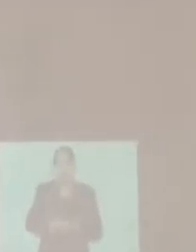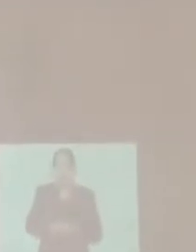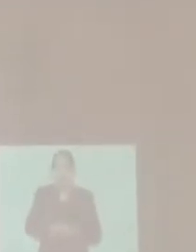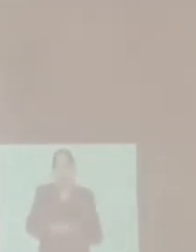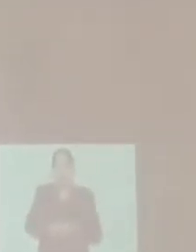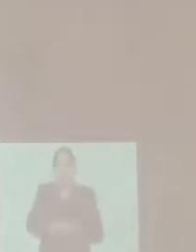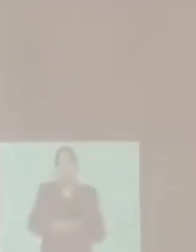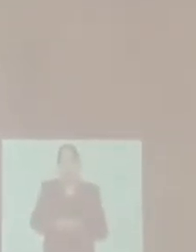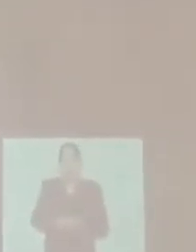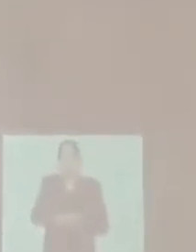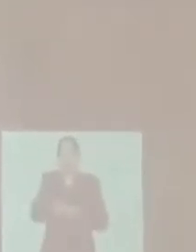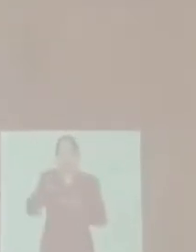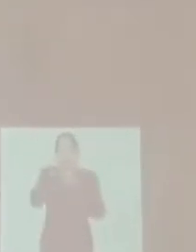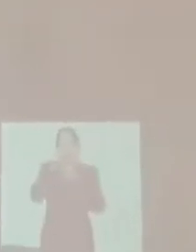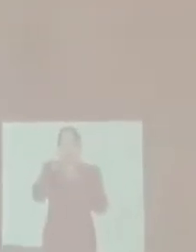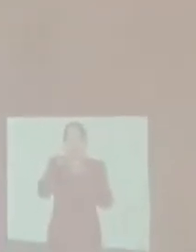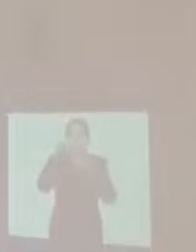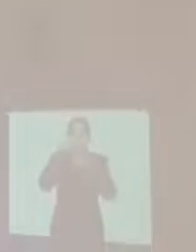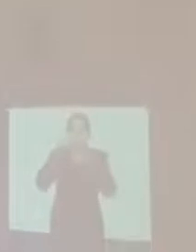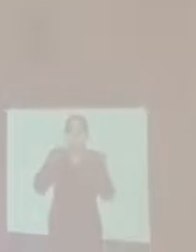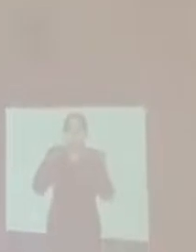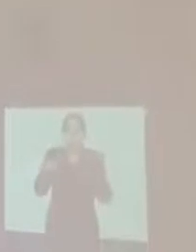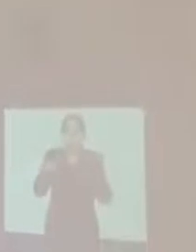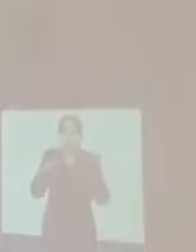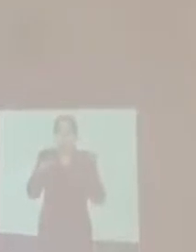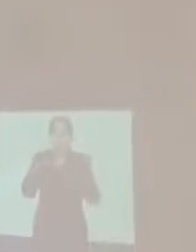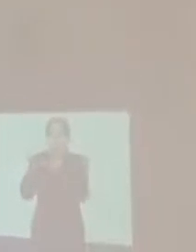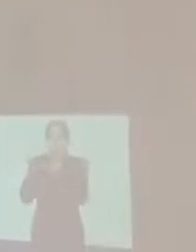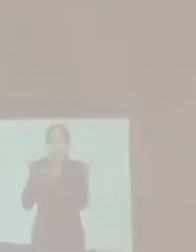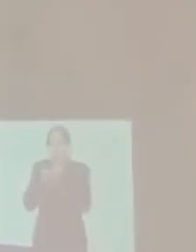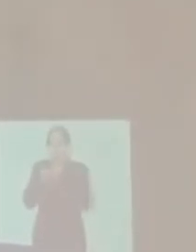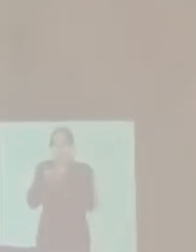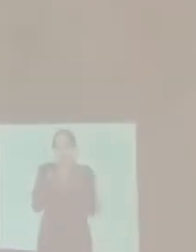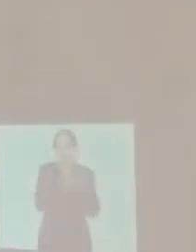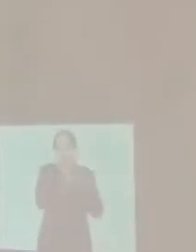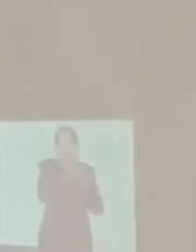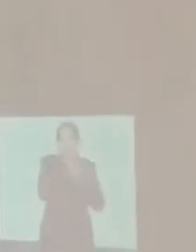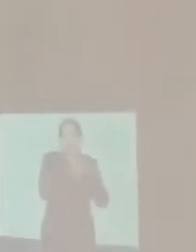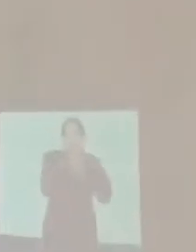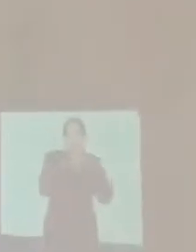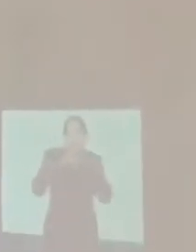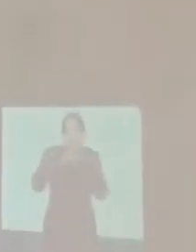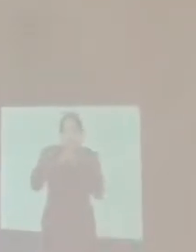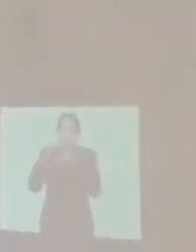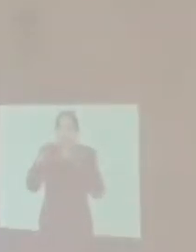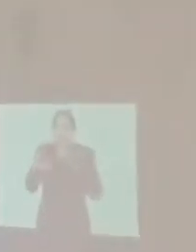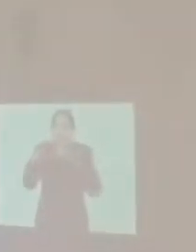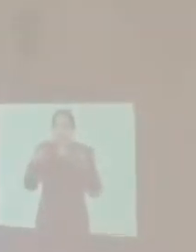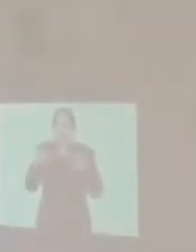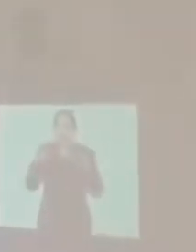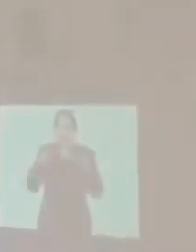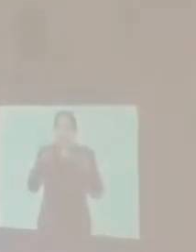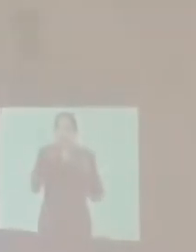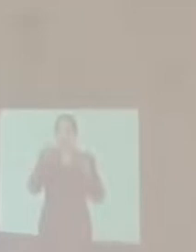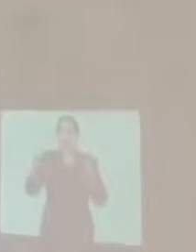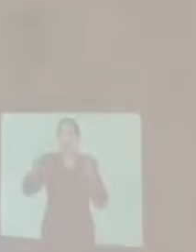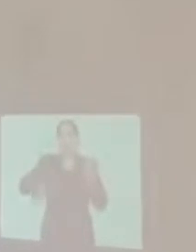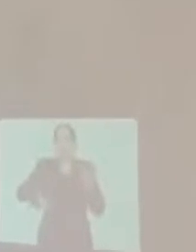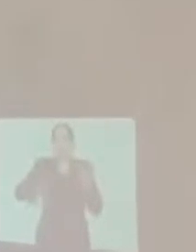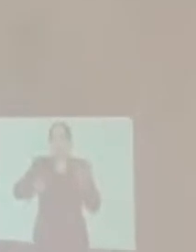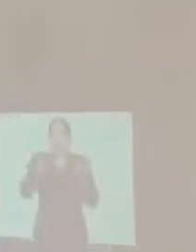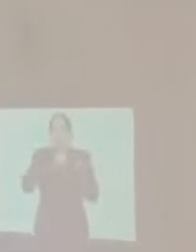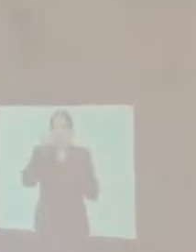El programa Ciudad Lectora, con cientos de clubes de lectura formados por el gobierno de la ciudad y el Fondo de Cultura Económica.